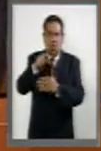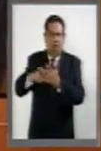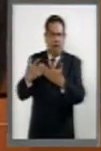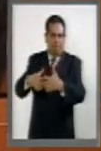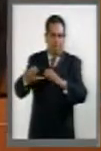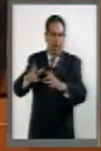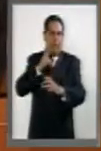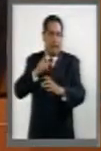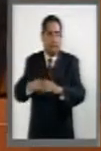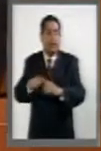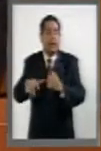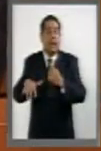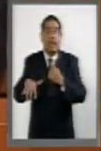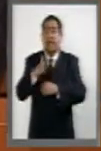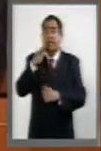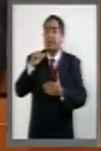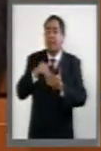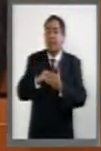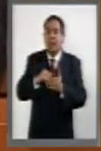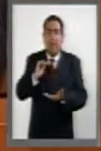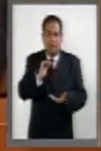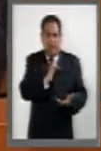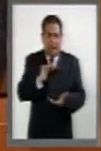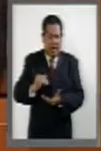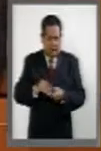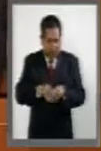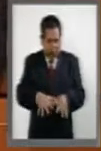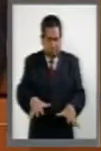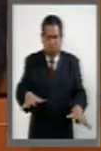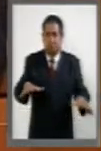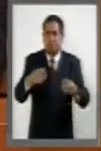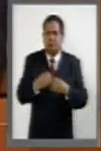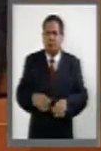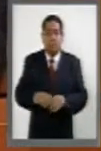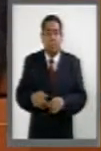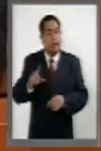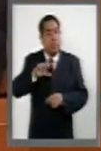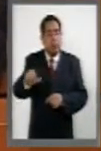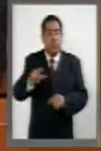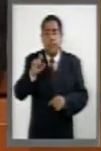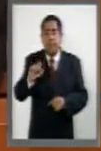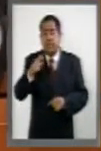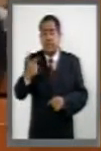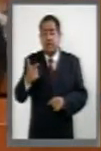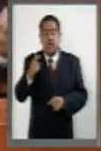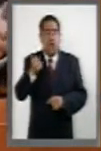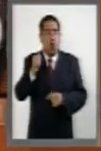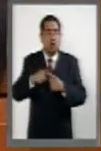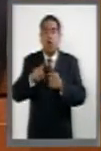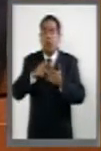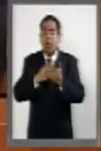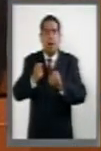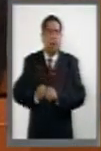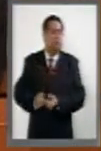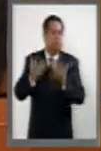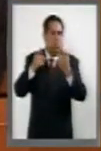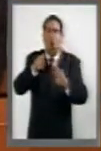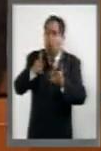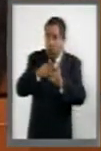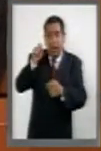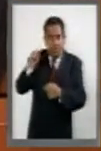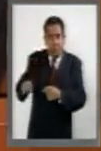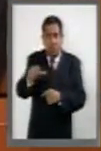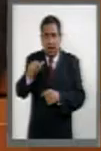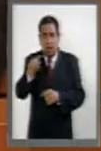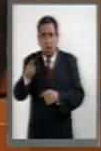causó una pérdida de 15.000 barriles de petróleo crudo. Seguido a esto, el 27 de agosto, un flamazo de nueva cuenta en Apcatuna causó